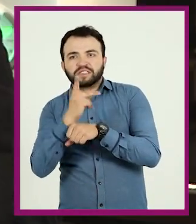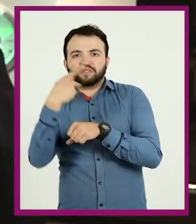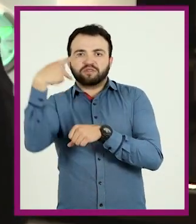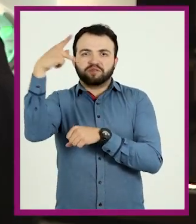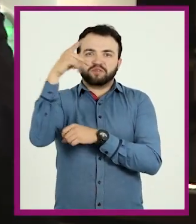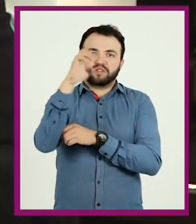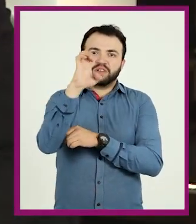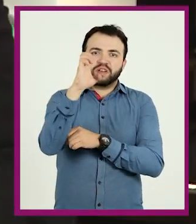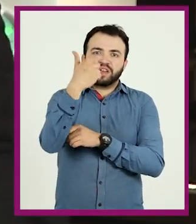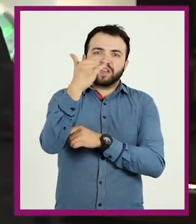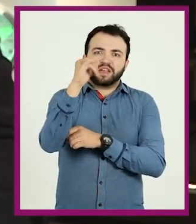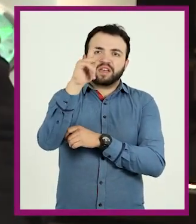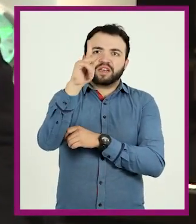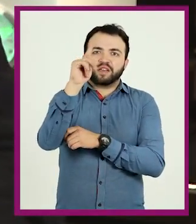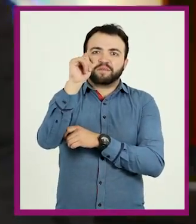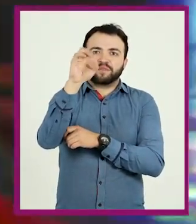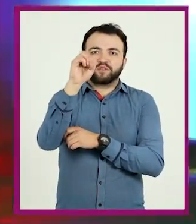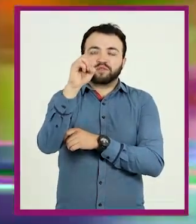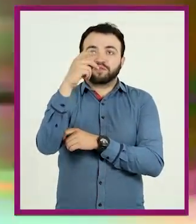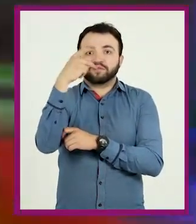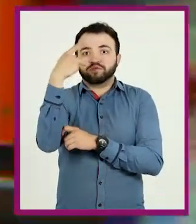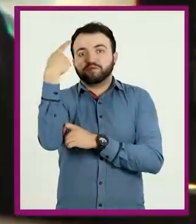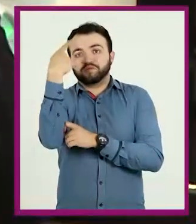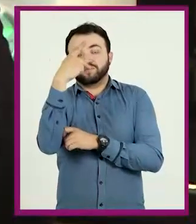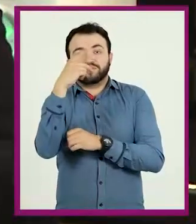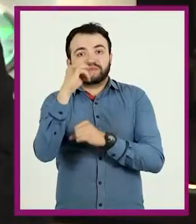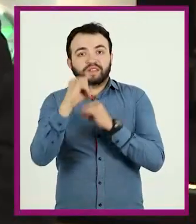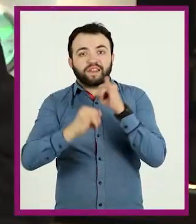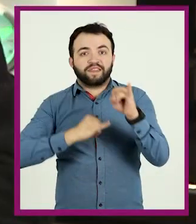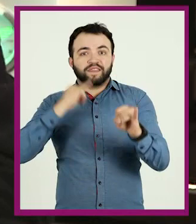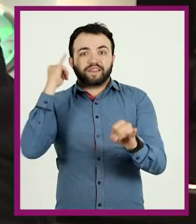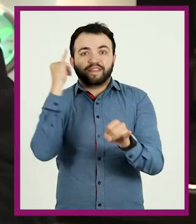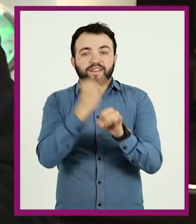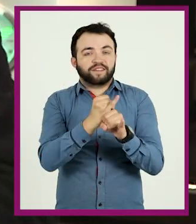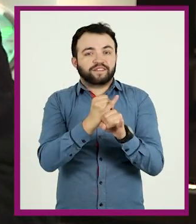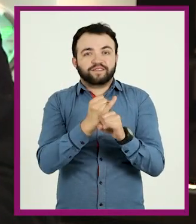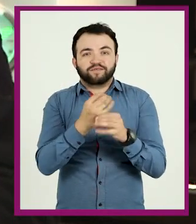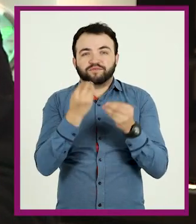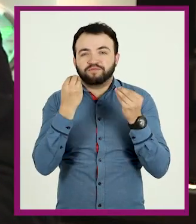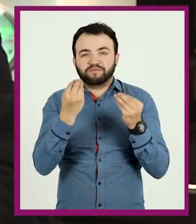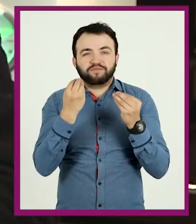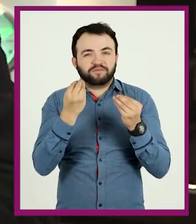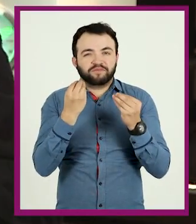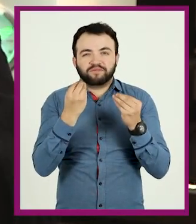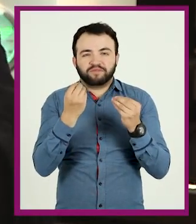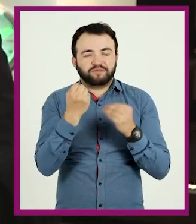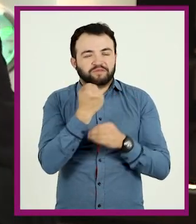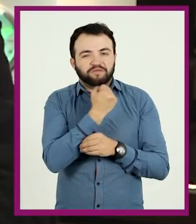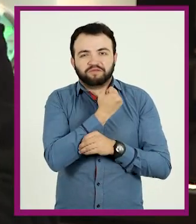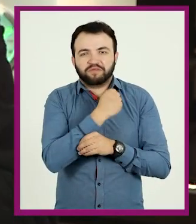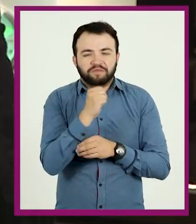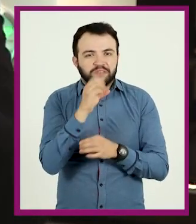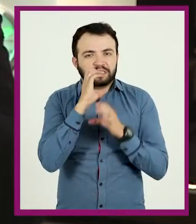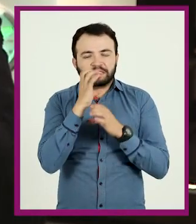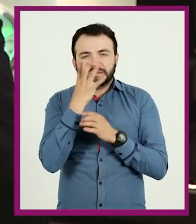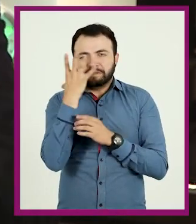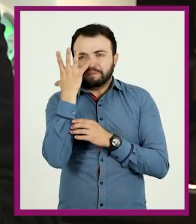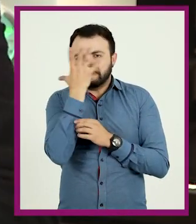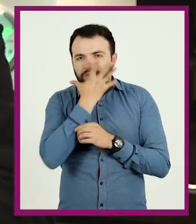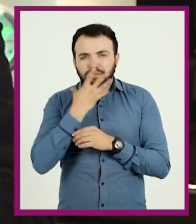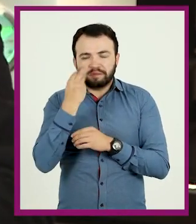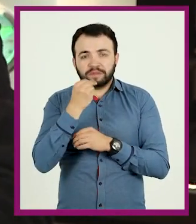Egipto. Se convirtió en un ícono internacional. En fin, vamos a escuchar un cachito de esa hermosa voz de Kulthum, quien naciera